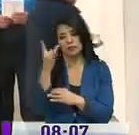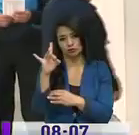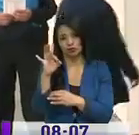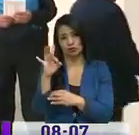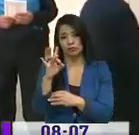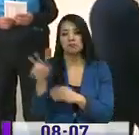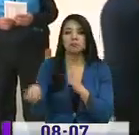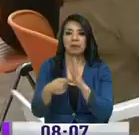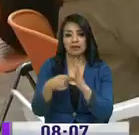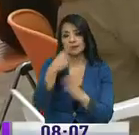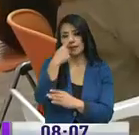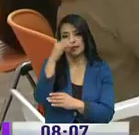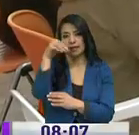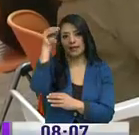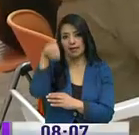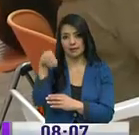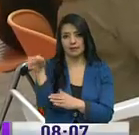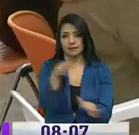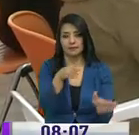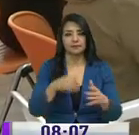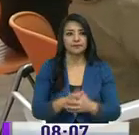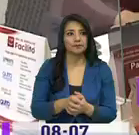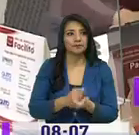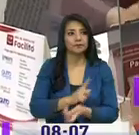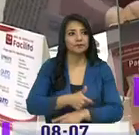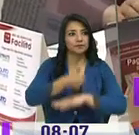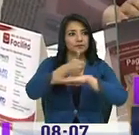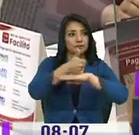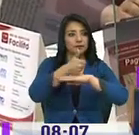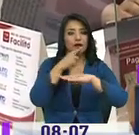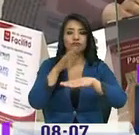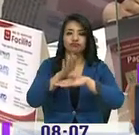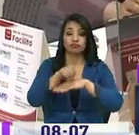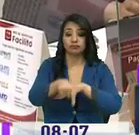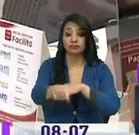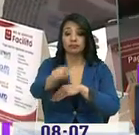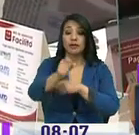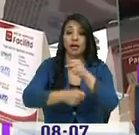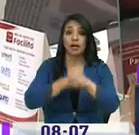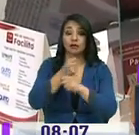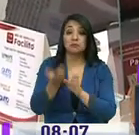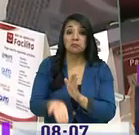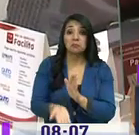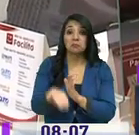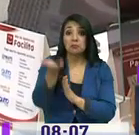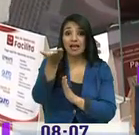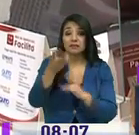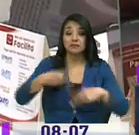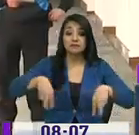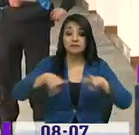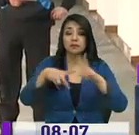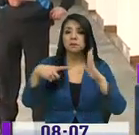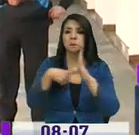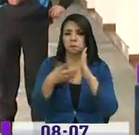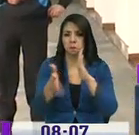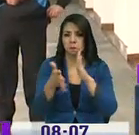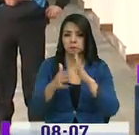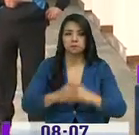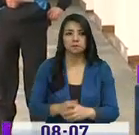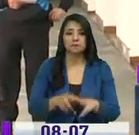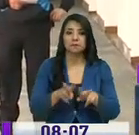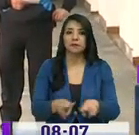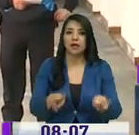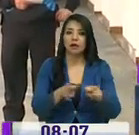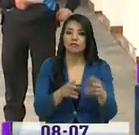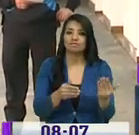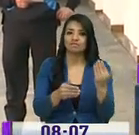2018 con intereses. Además, las autoridades recalcaron que para este año no existen incrementos en los valores a pagar. Porque el valor que se cobró